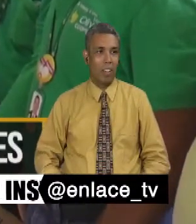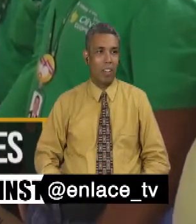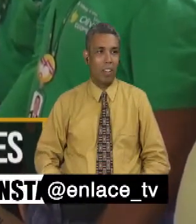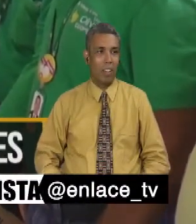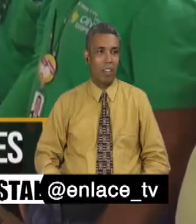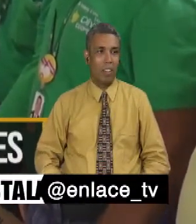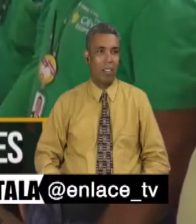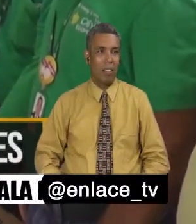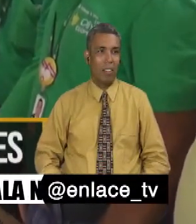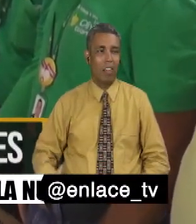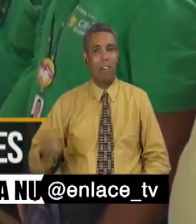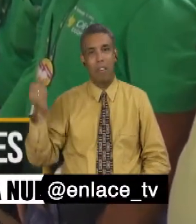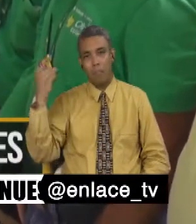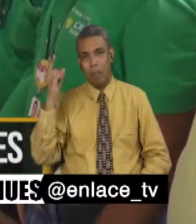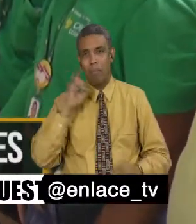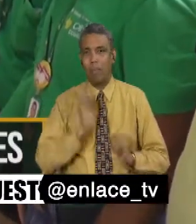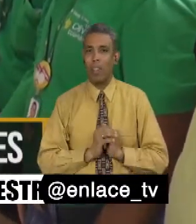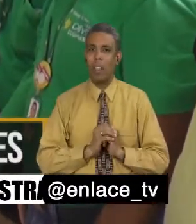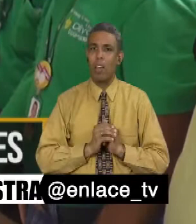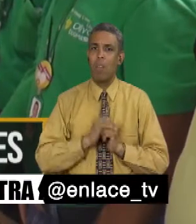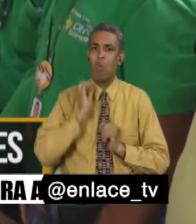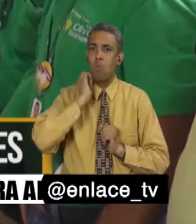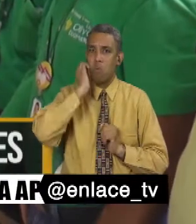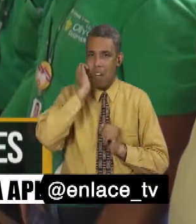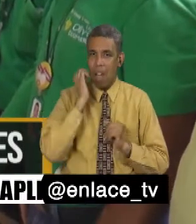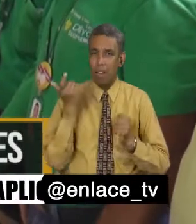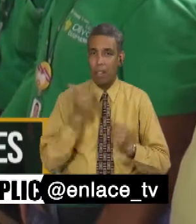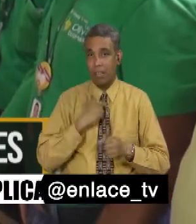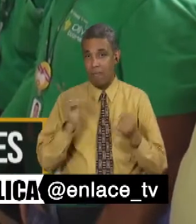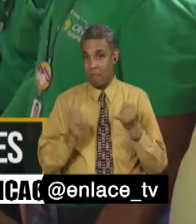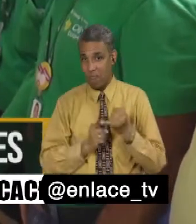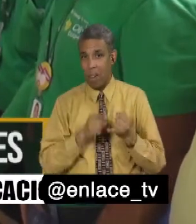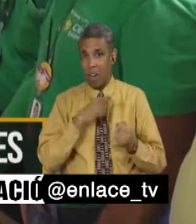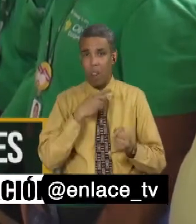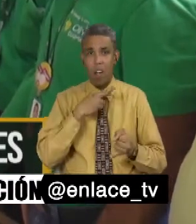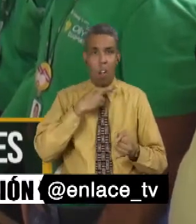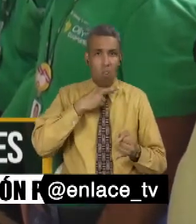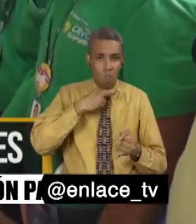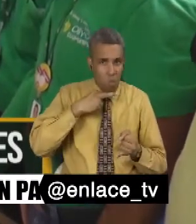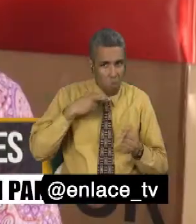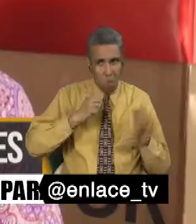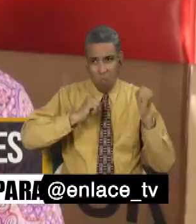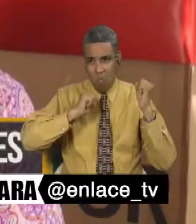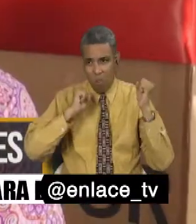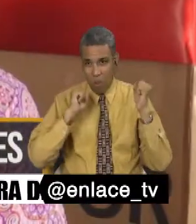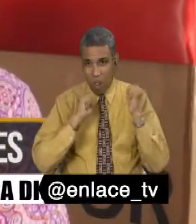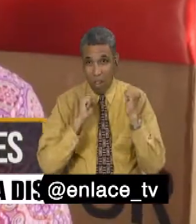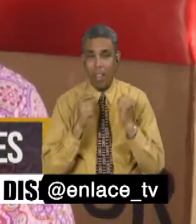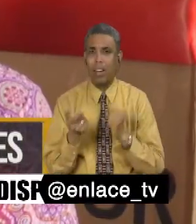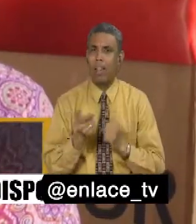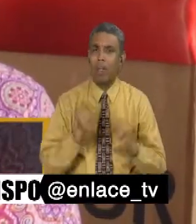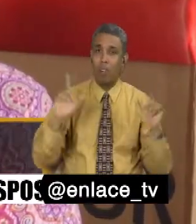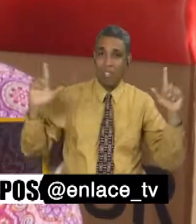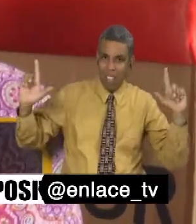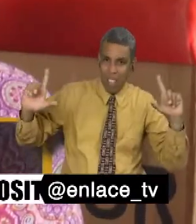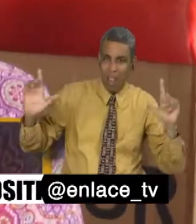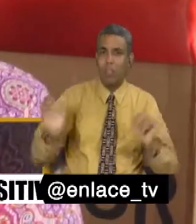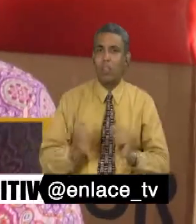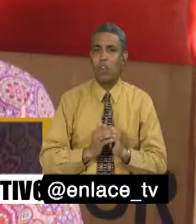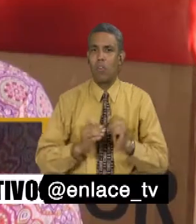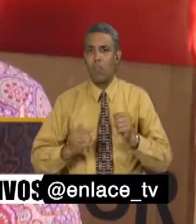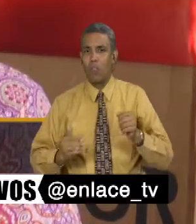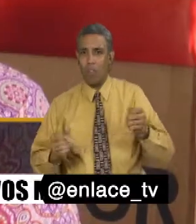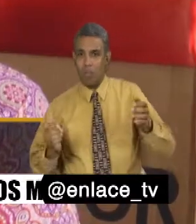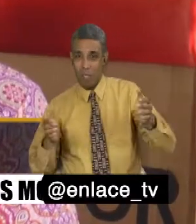del primer sorteo del kit del hogar. Una nevera, una lavadora y un televisor. Feliz, contenta,